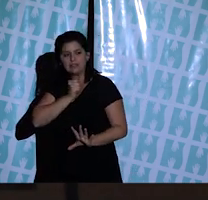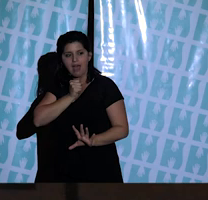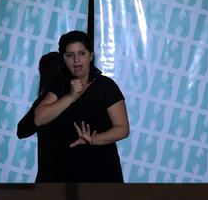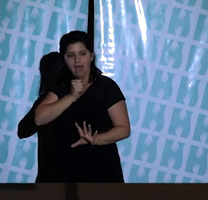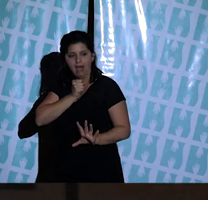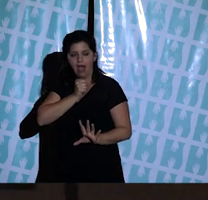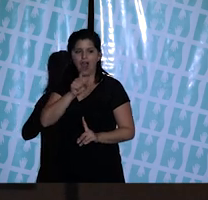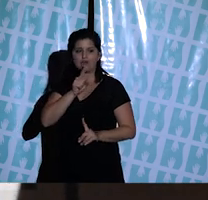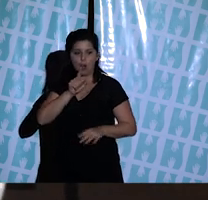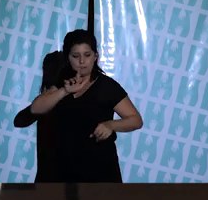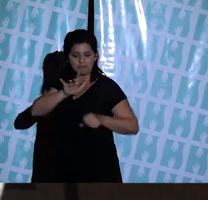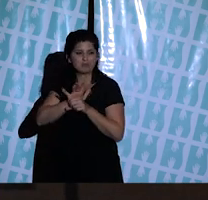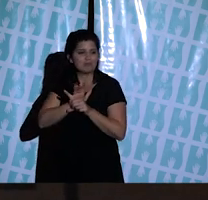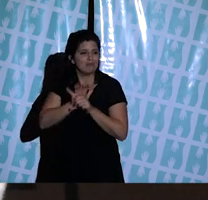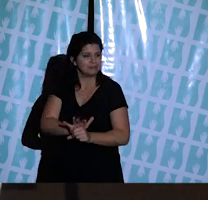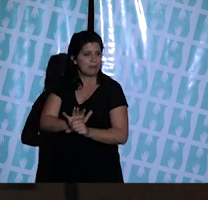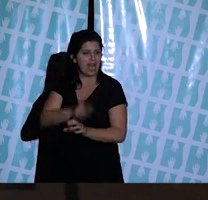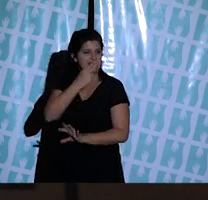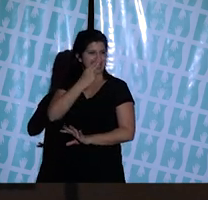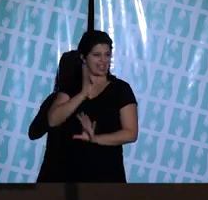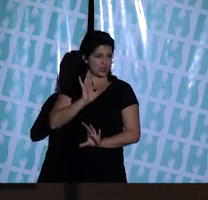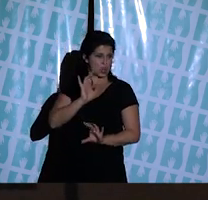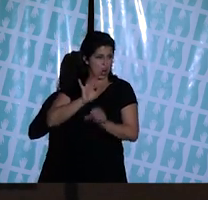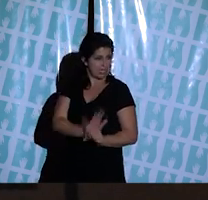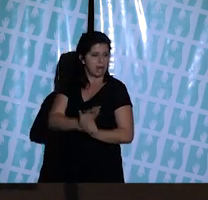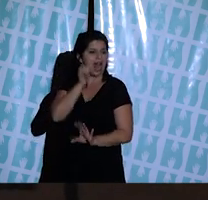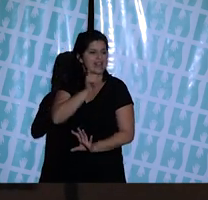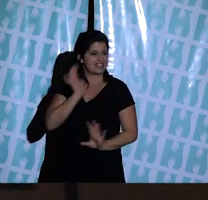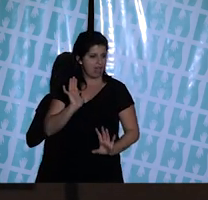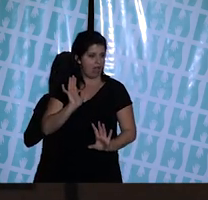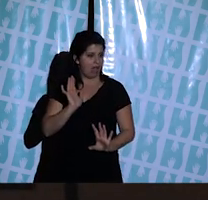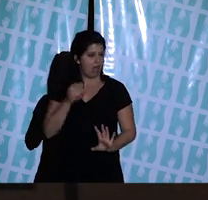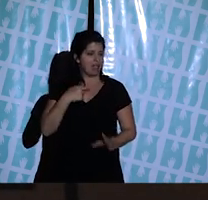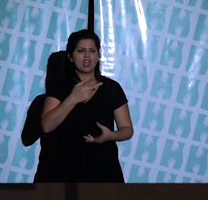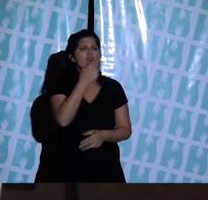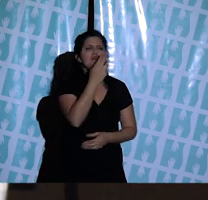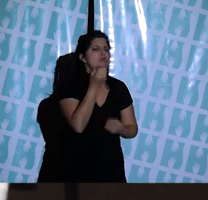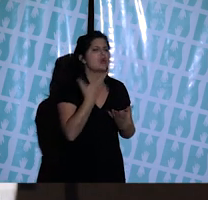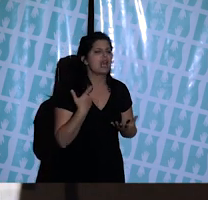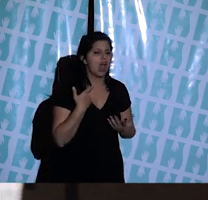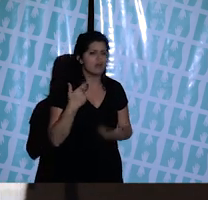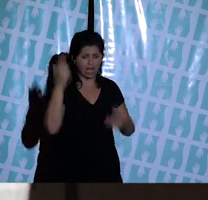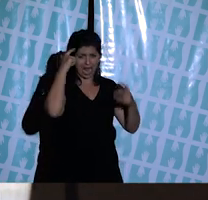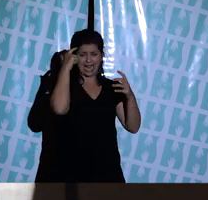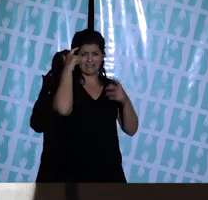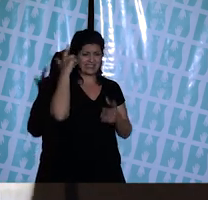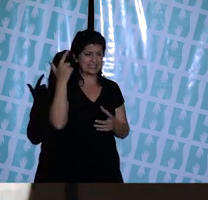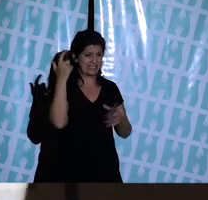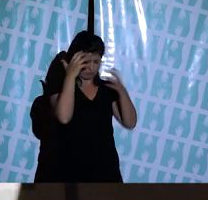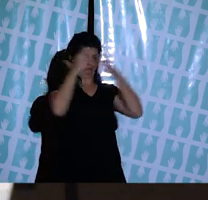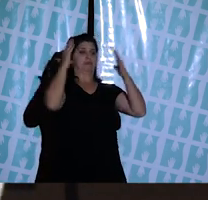sin bloquearlas con un cigarrillo, que es como rascarse la herida. No, ¿por qué fumar? Y porque si no me va a explotar la cabeza con las ganas de fumar que tengo,